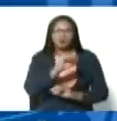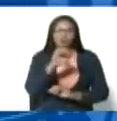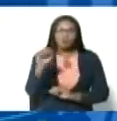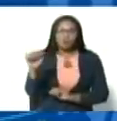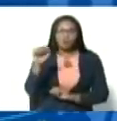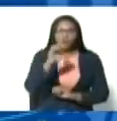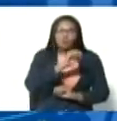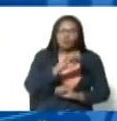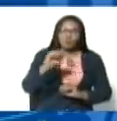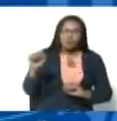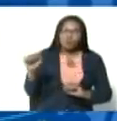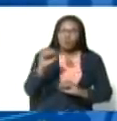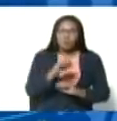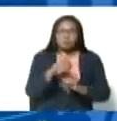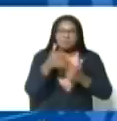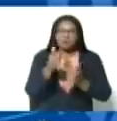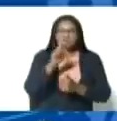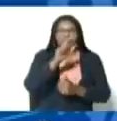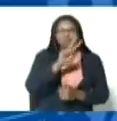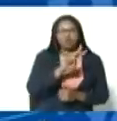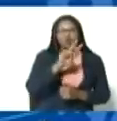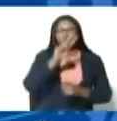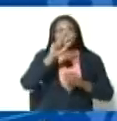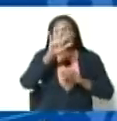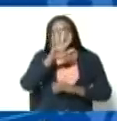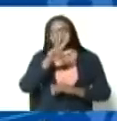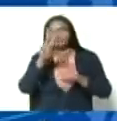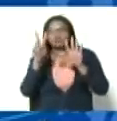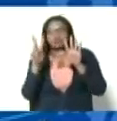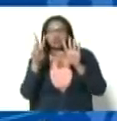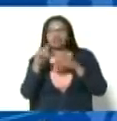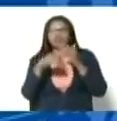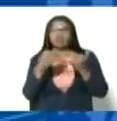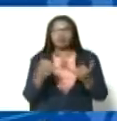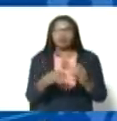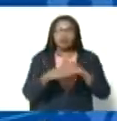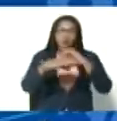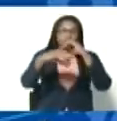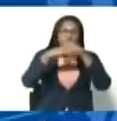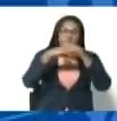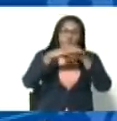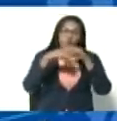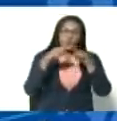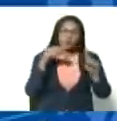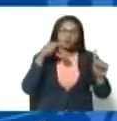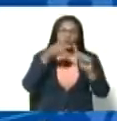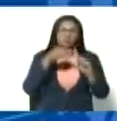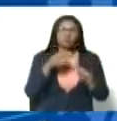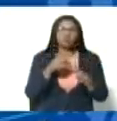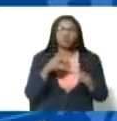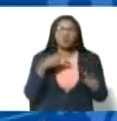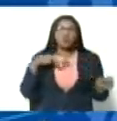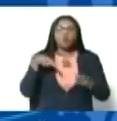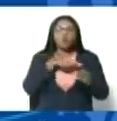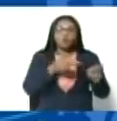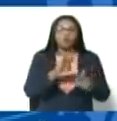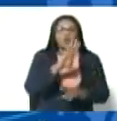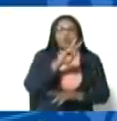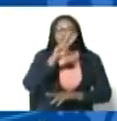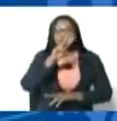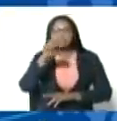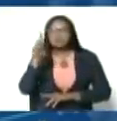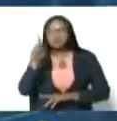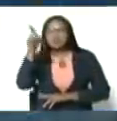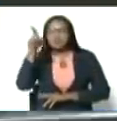pista con el 357, el 257. Ese autobús lo manejaba yo en la ruta 421, allí en